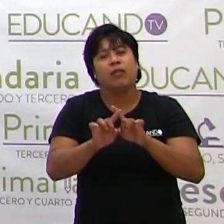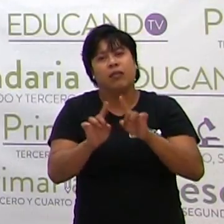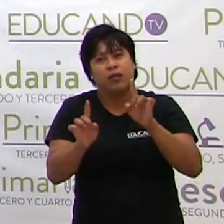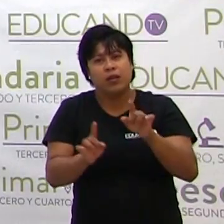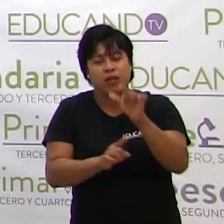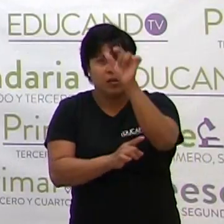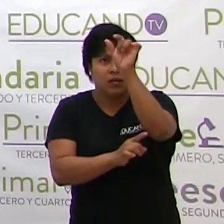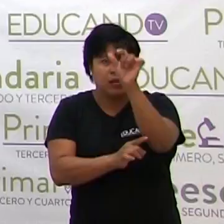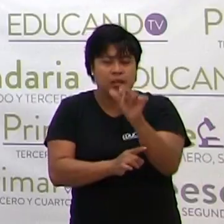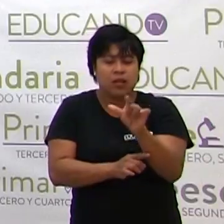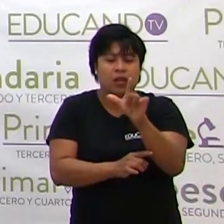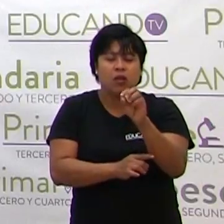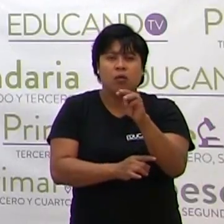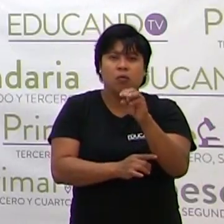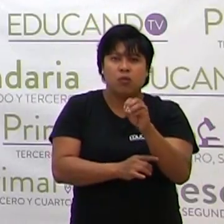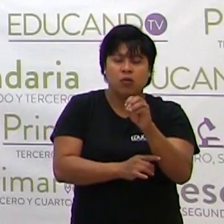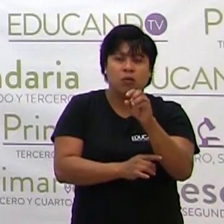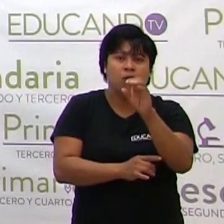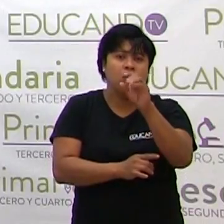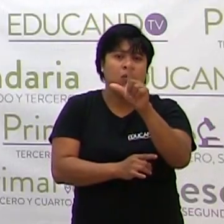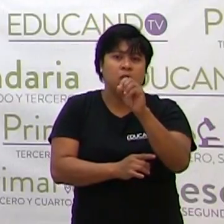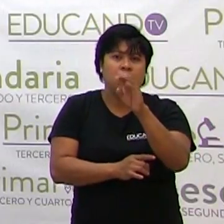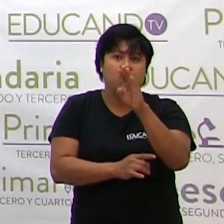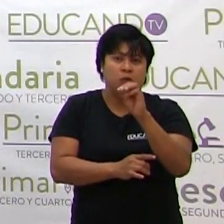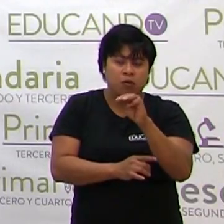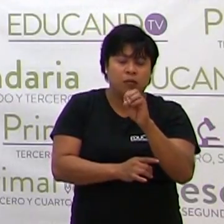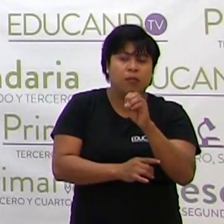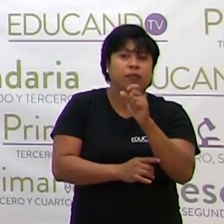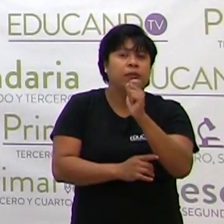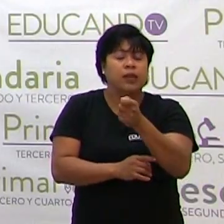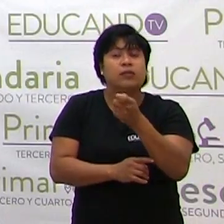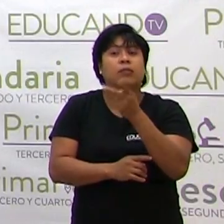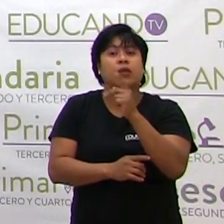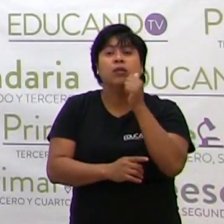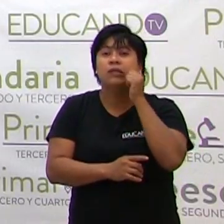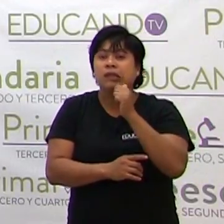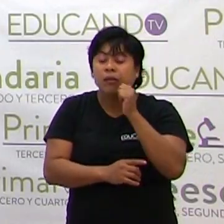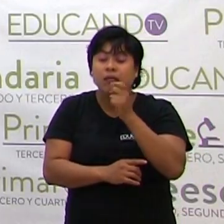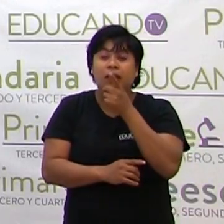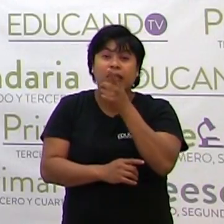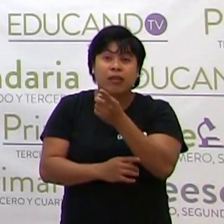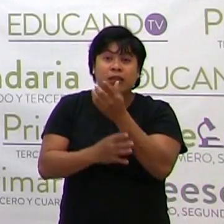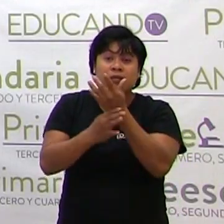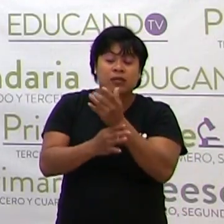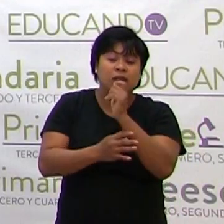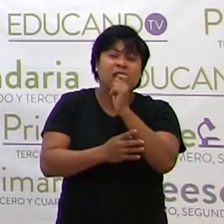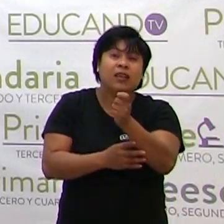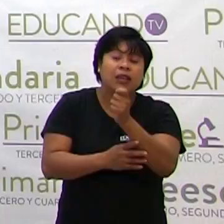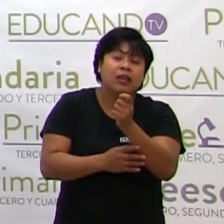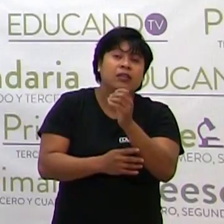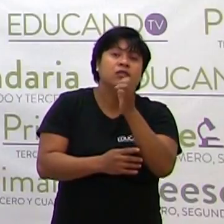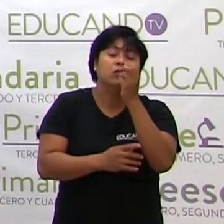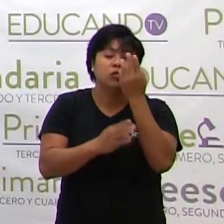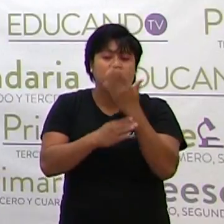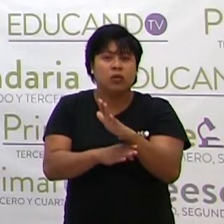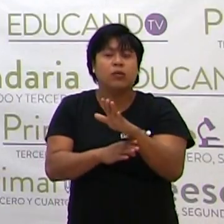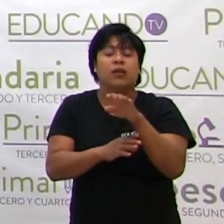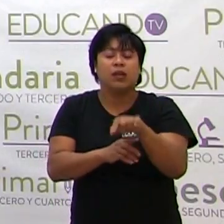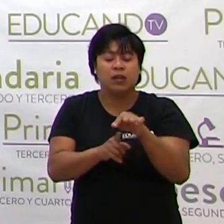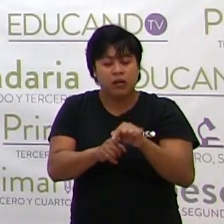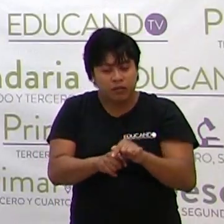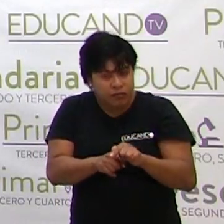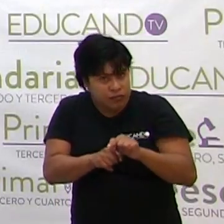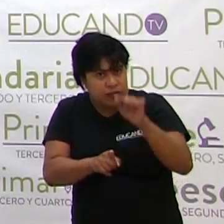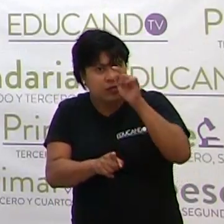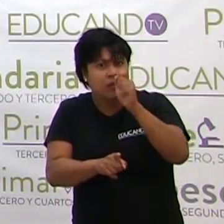de diferente tamaño, pero siempre va a tener los datos correspondientes o referenciales a